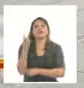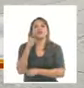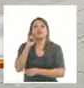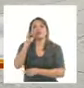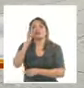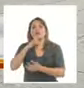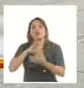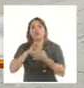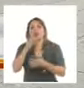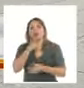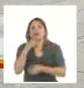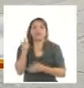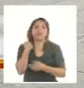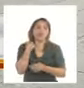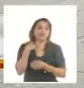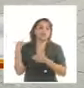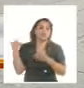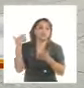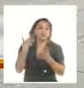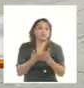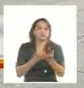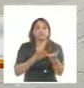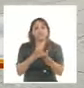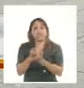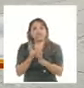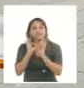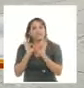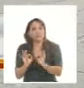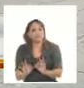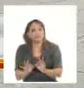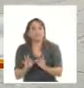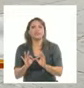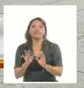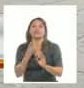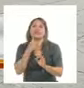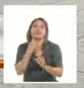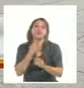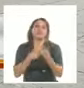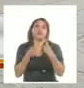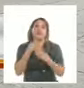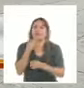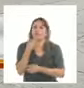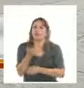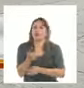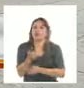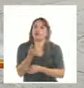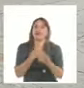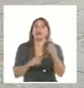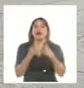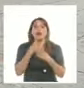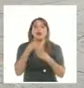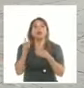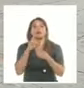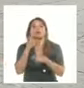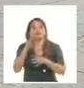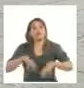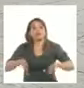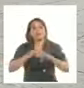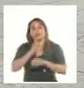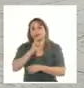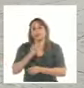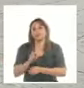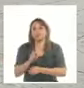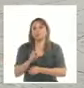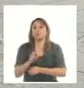después de tantos años, mantenerlo vivo, mantenerlo vigente, creo que es un lujo. Es un lujo a pesar de los tiempos que corren, a pesar de las crisis que